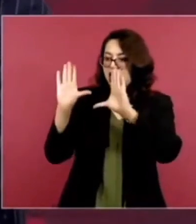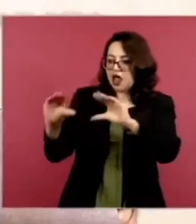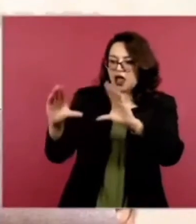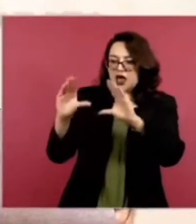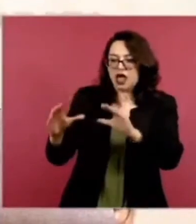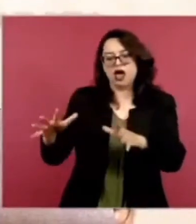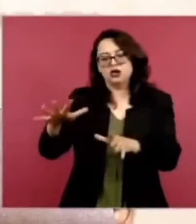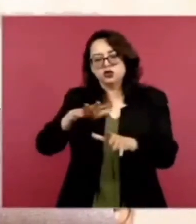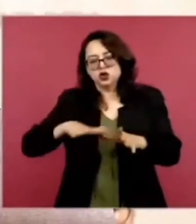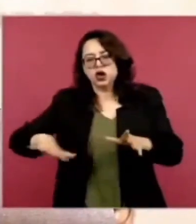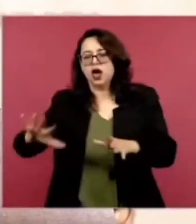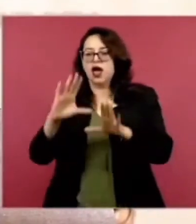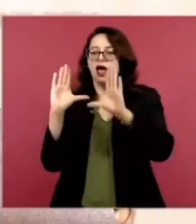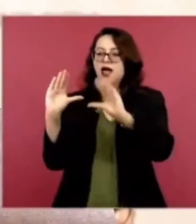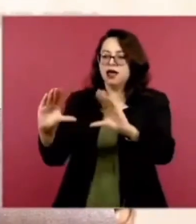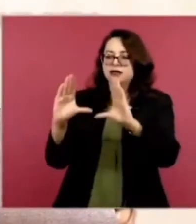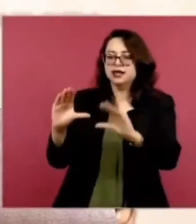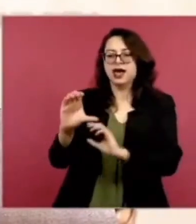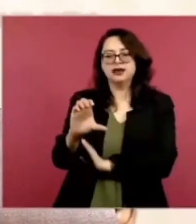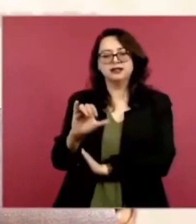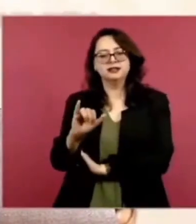lo colectivo.